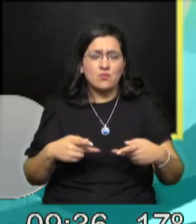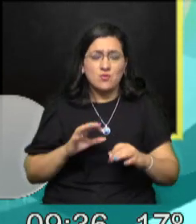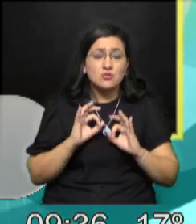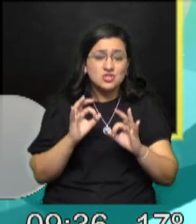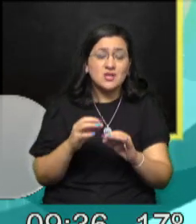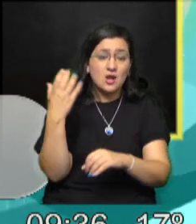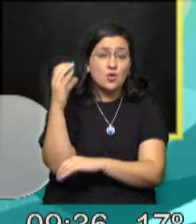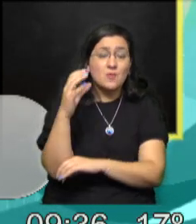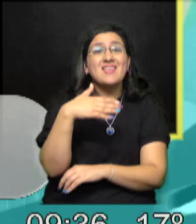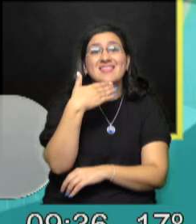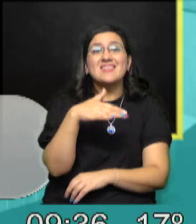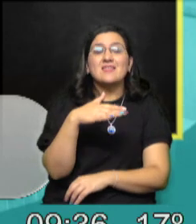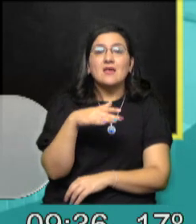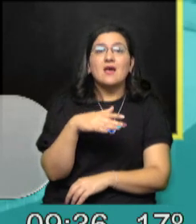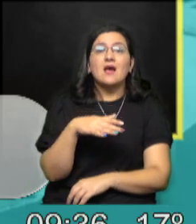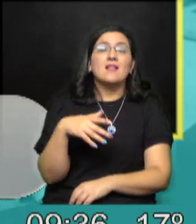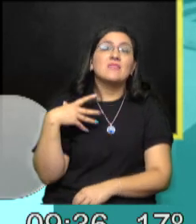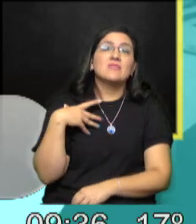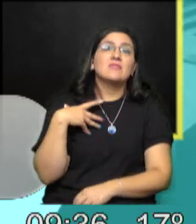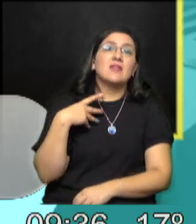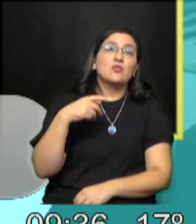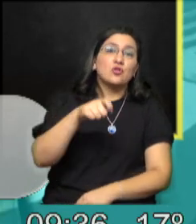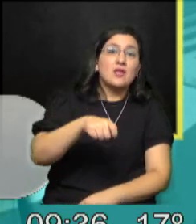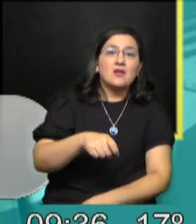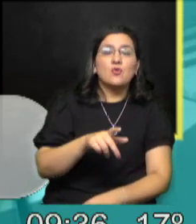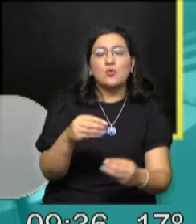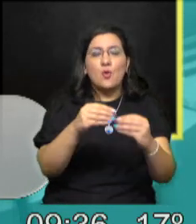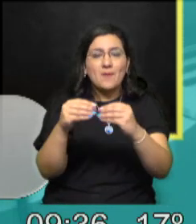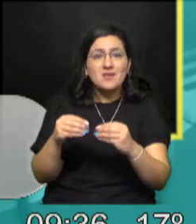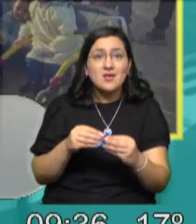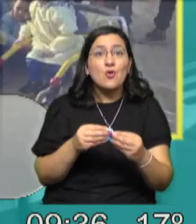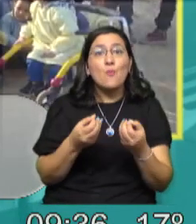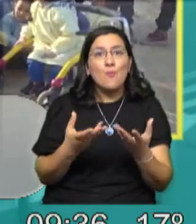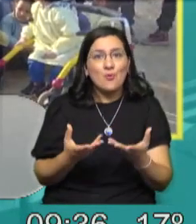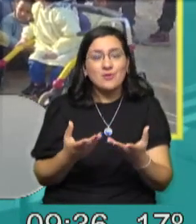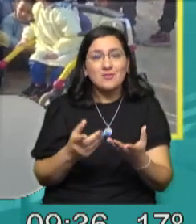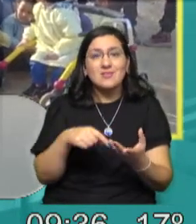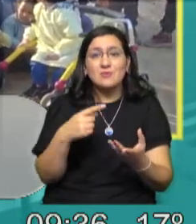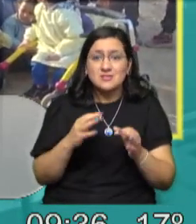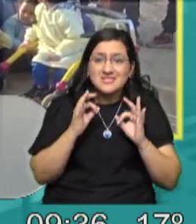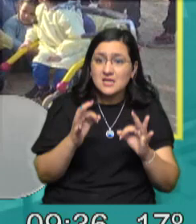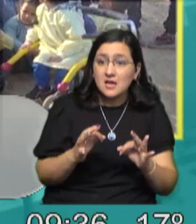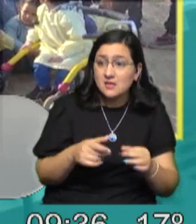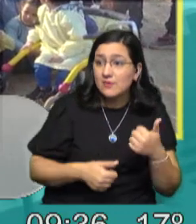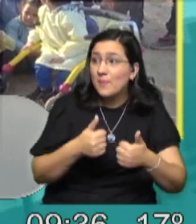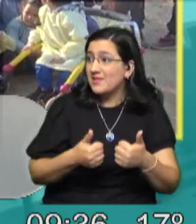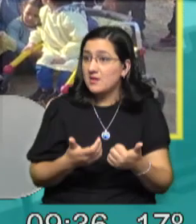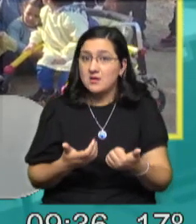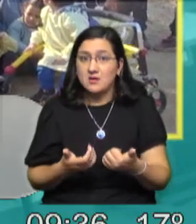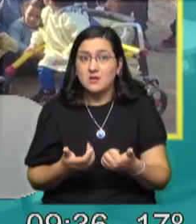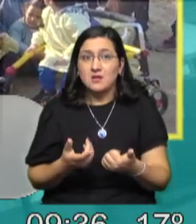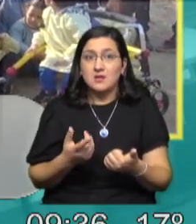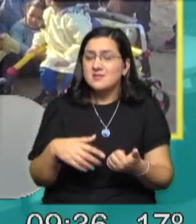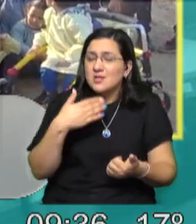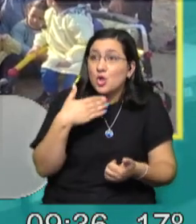pueda entender, bueno, a su director técnico, a sus dirigentes, a sus compañeros, porque ahí luego pasa, ¿no? Por lo general, cuando llegas tenés que competir por un puesto. Sí, claro. Y si encima